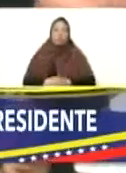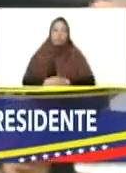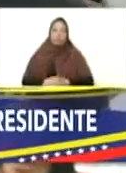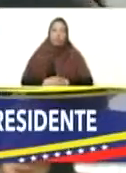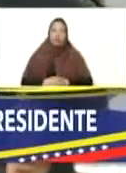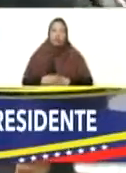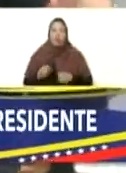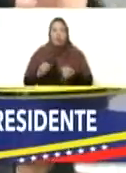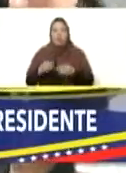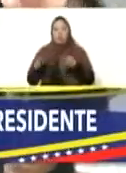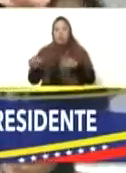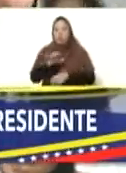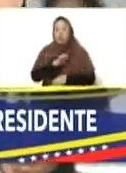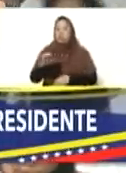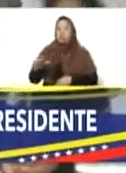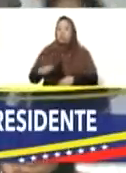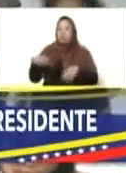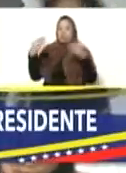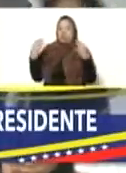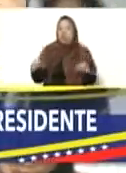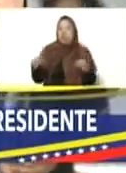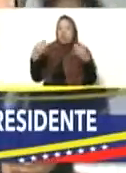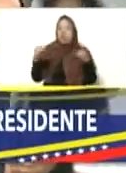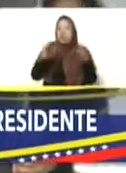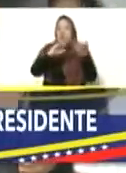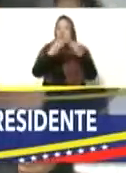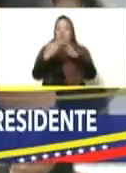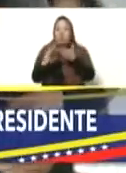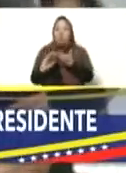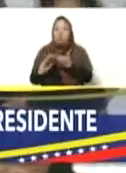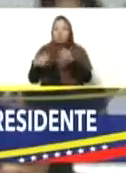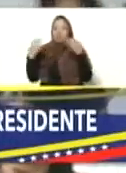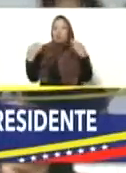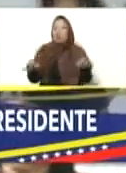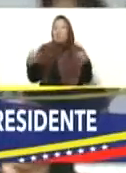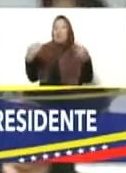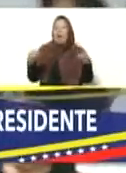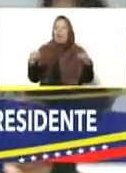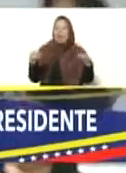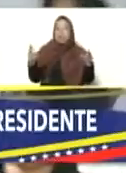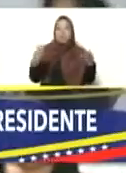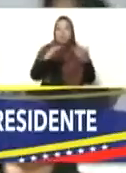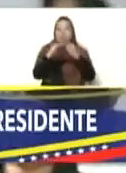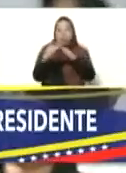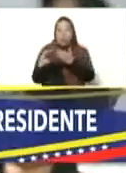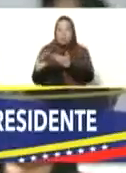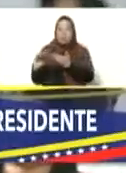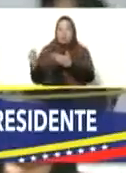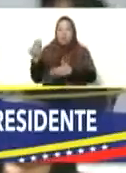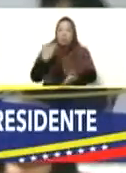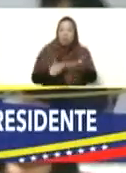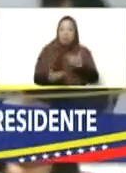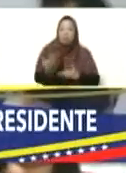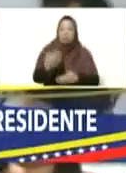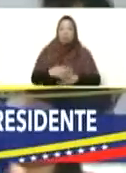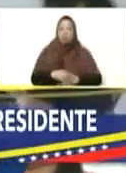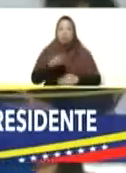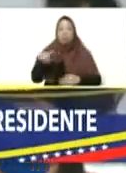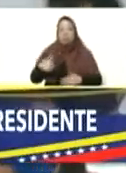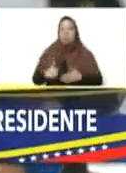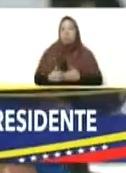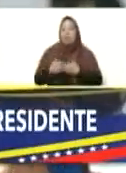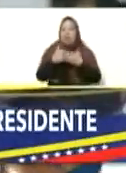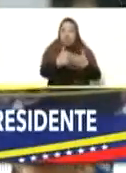los públicos ni los privados este lo comunal el régimen de lo comunal entonces vamos a dar nosotros lo ayudamos